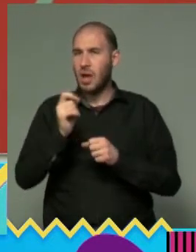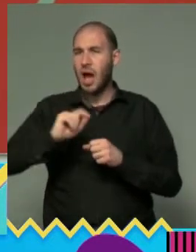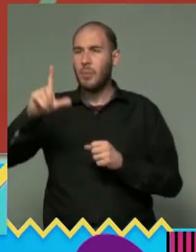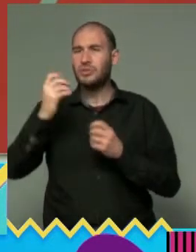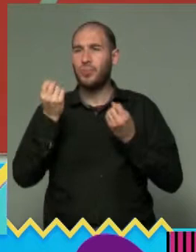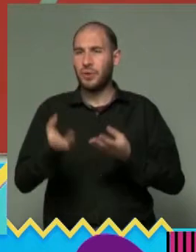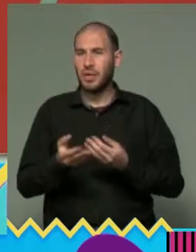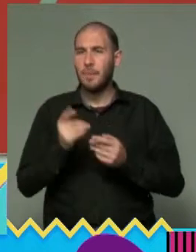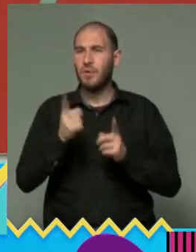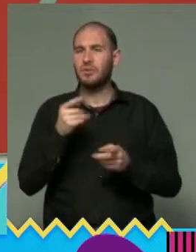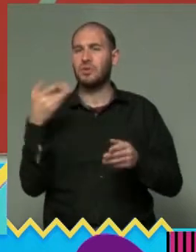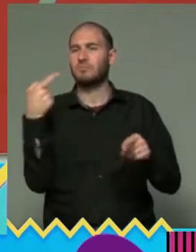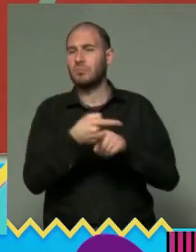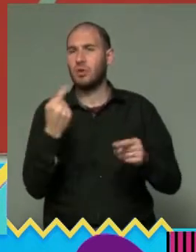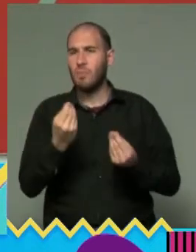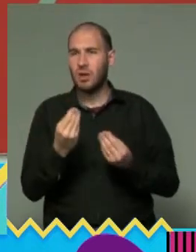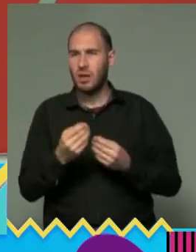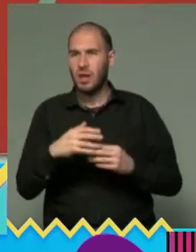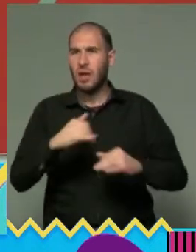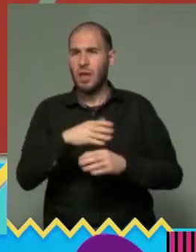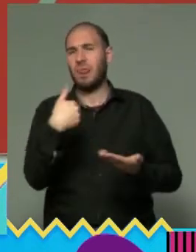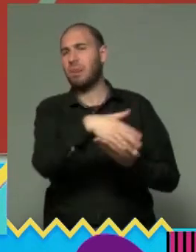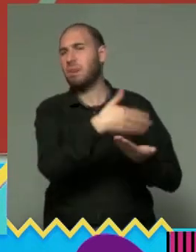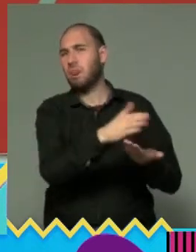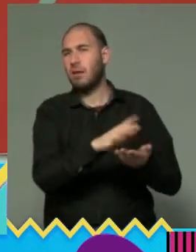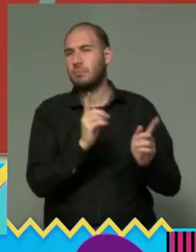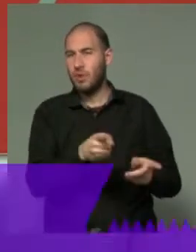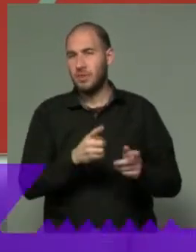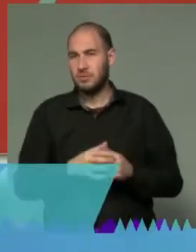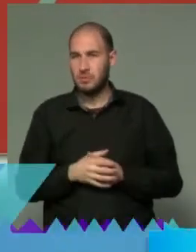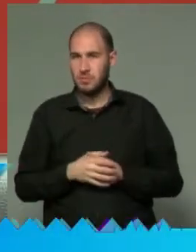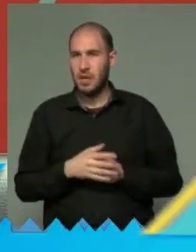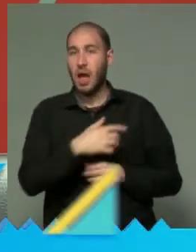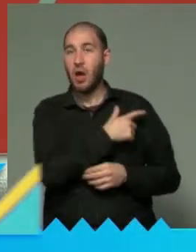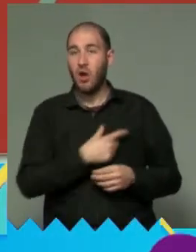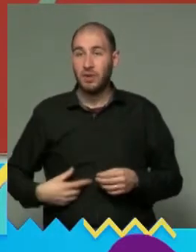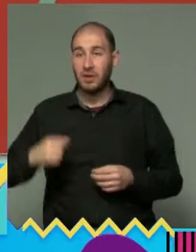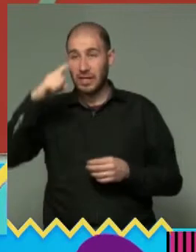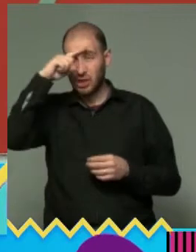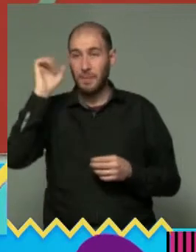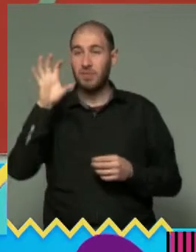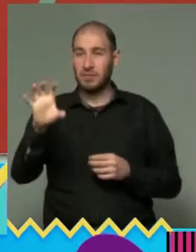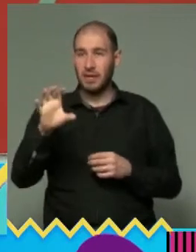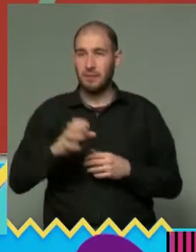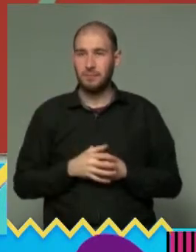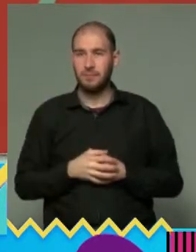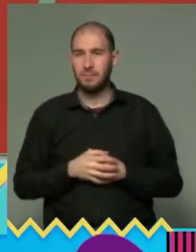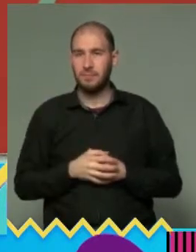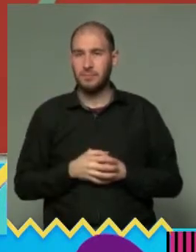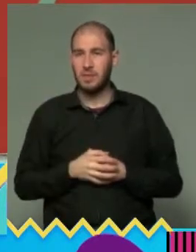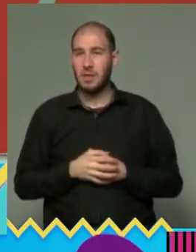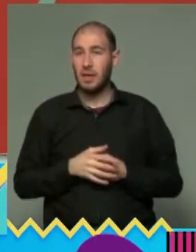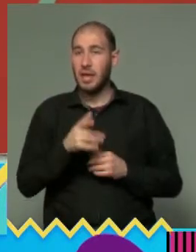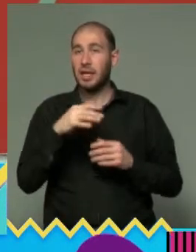las agresiones a los docentes. Hubo una gran campaña de desprestigio al docente por el gobierno nacional y provincial, y creo que